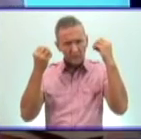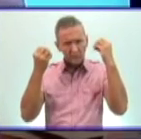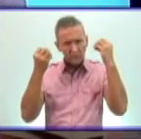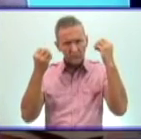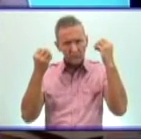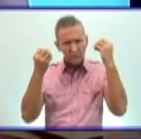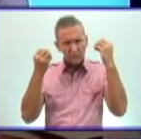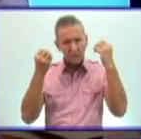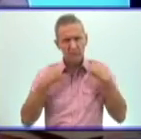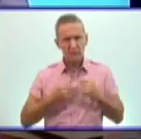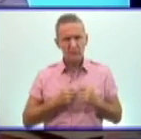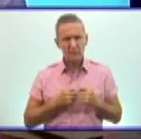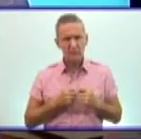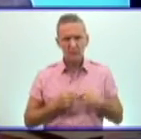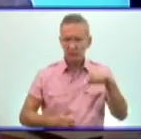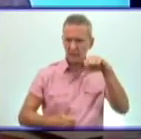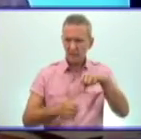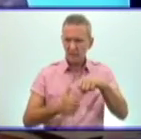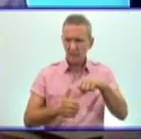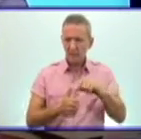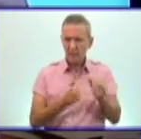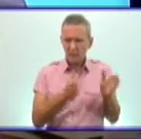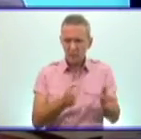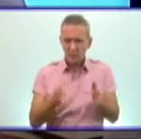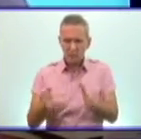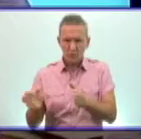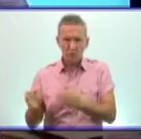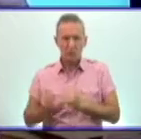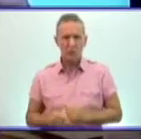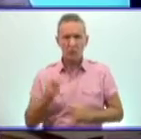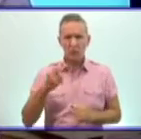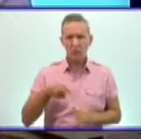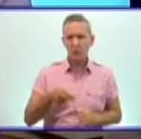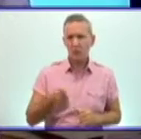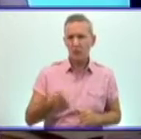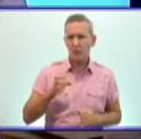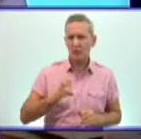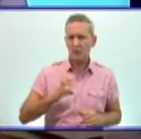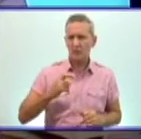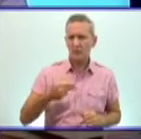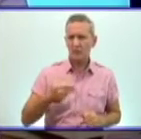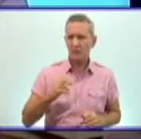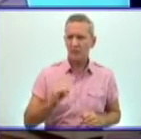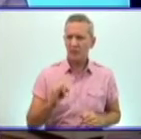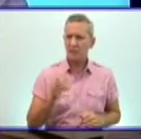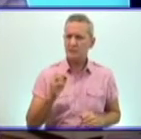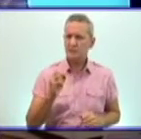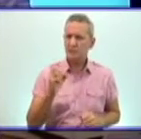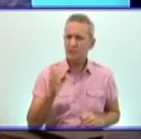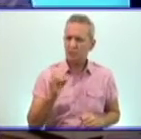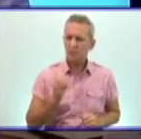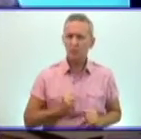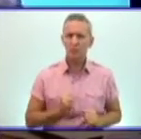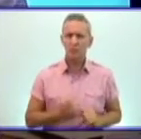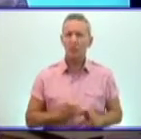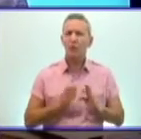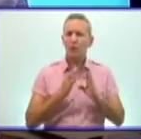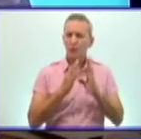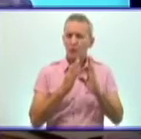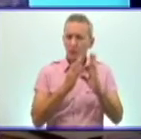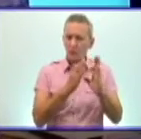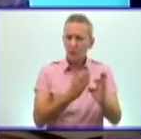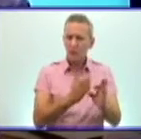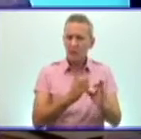Desde el punto de vista comportamental, en la figura de Panchito Gómez Toro, vemos lo que es ser consecuentemente leal y lo